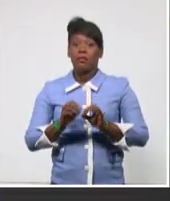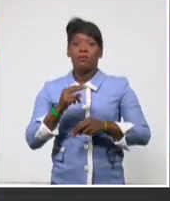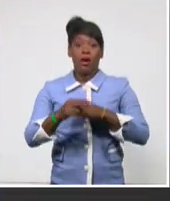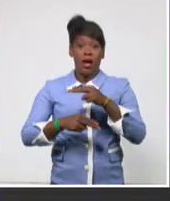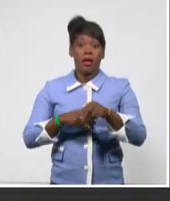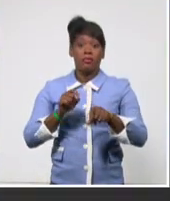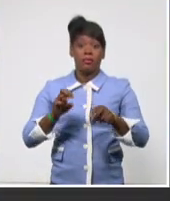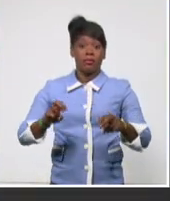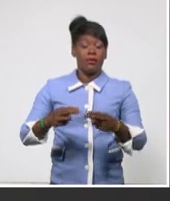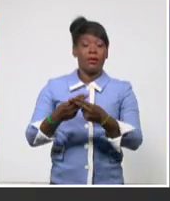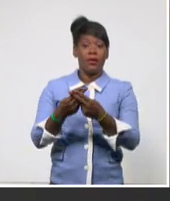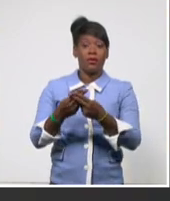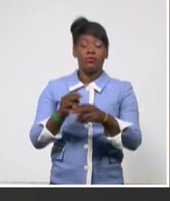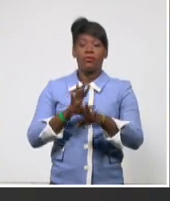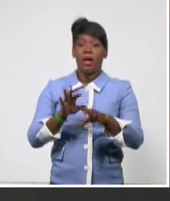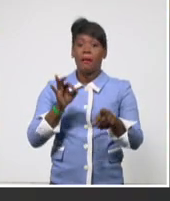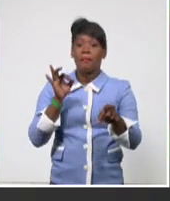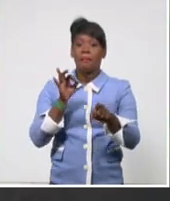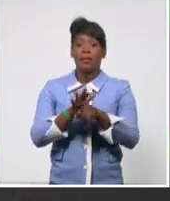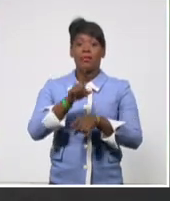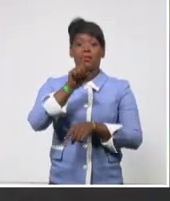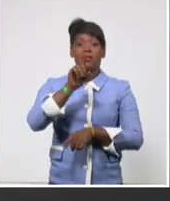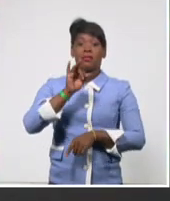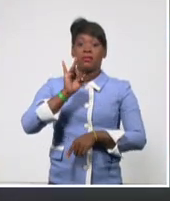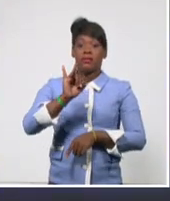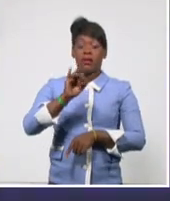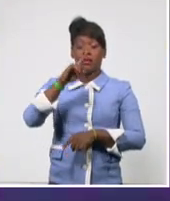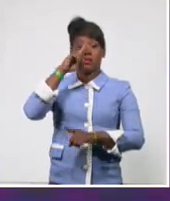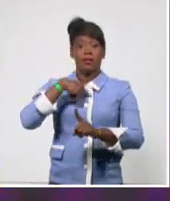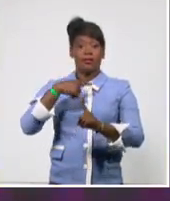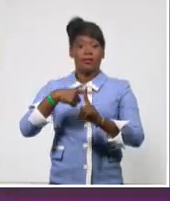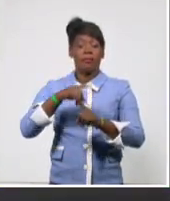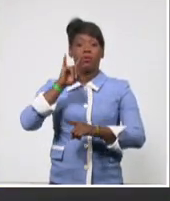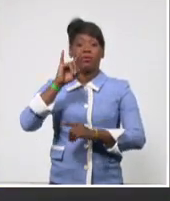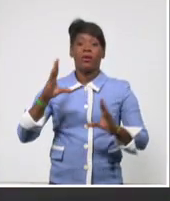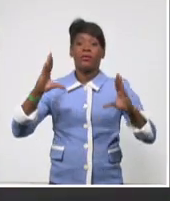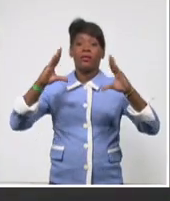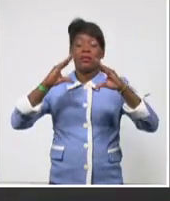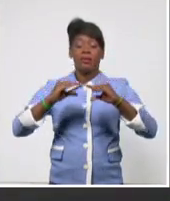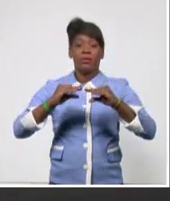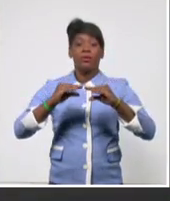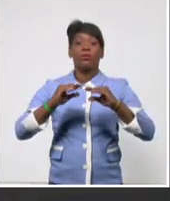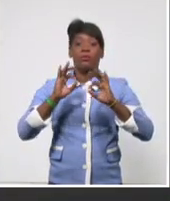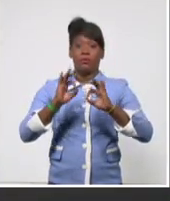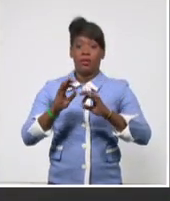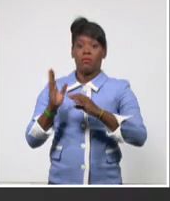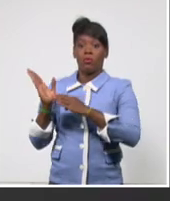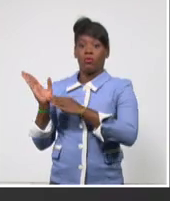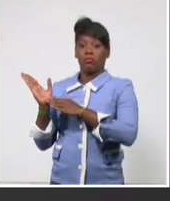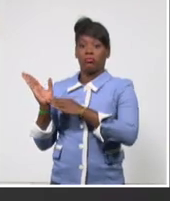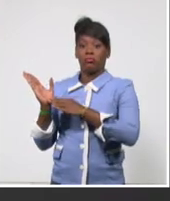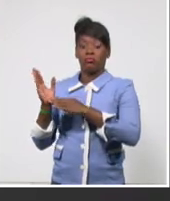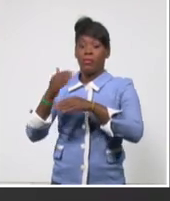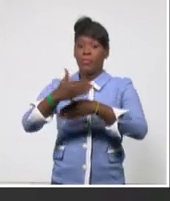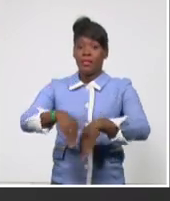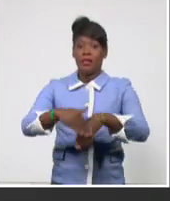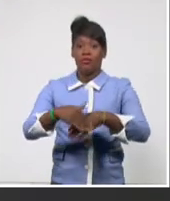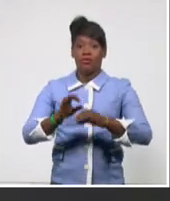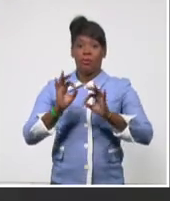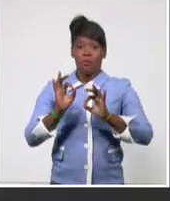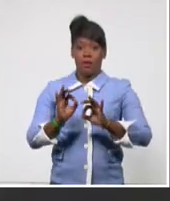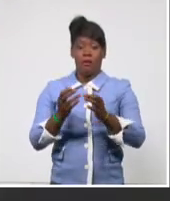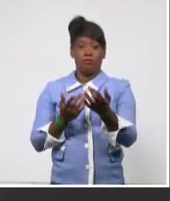está prevista para el 17 de septiembre a las 9 de la noche en las direcciones disponibles en las cuentas oficiales de Galería